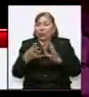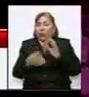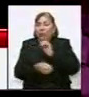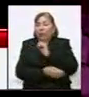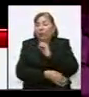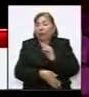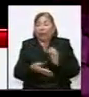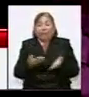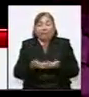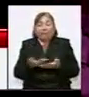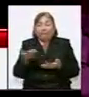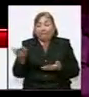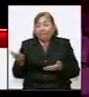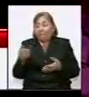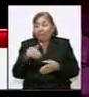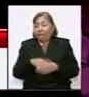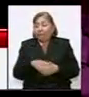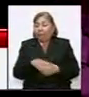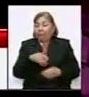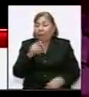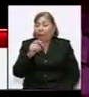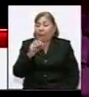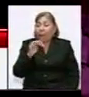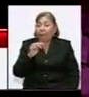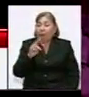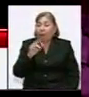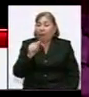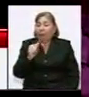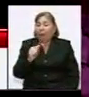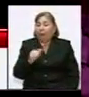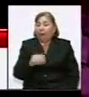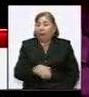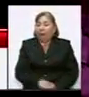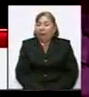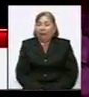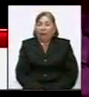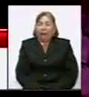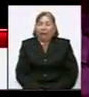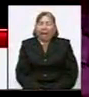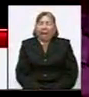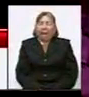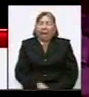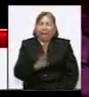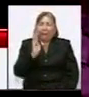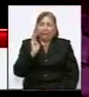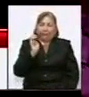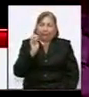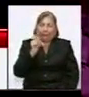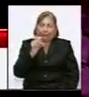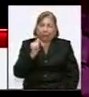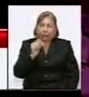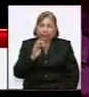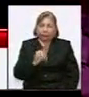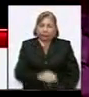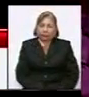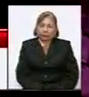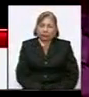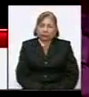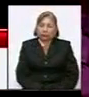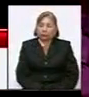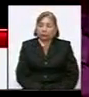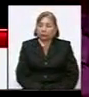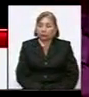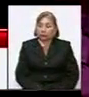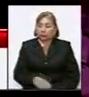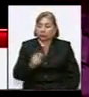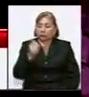pasamos al voto porque si está la trama de morbo a favor como resista beteta a favor